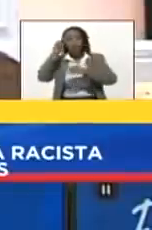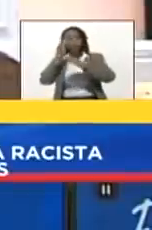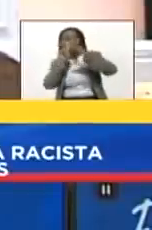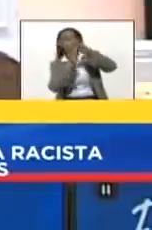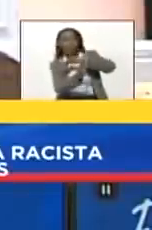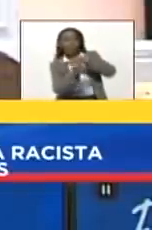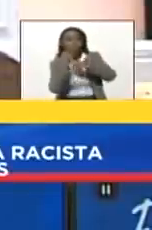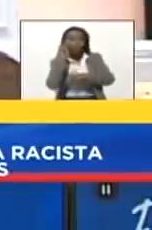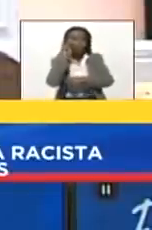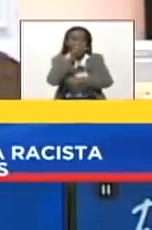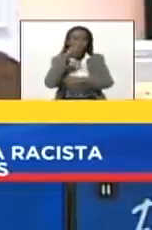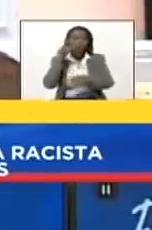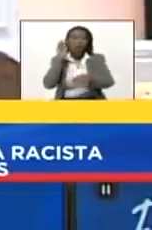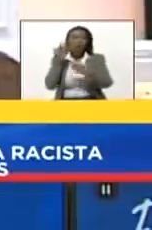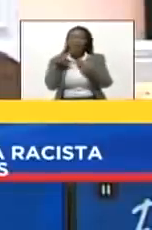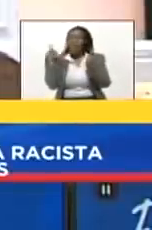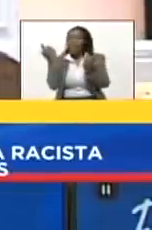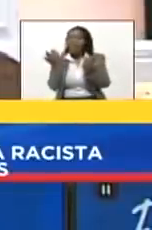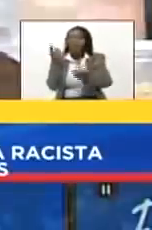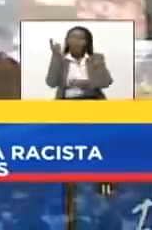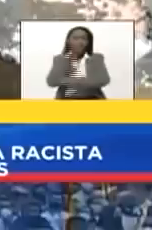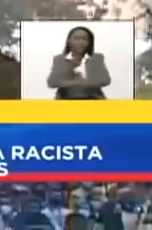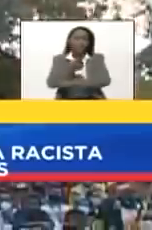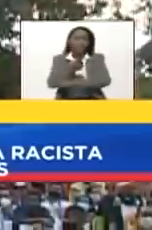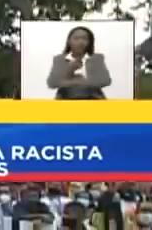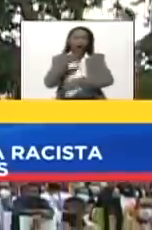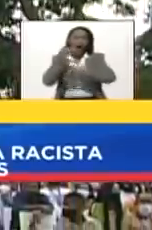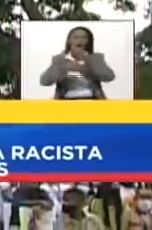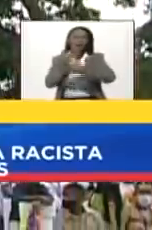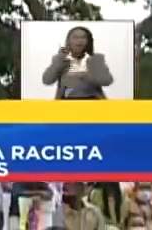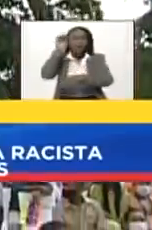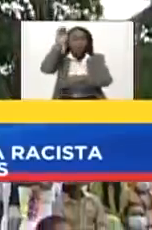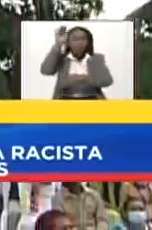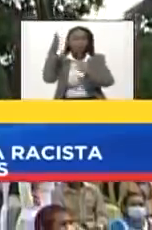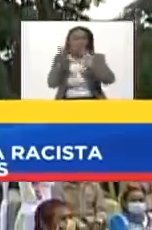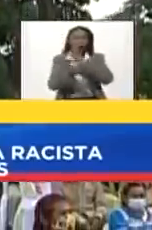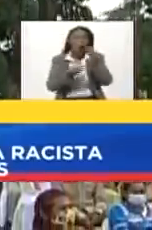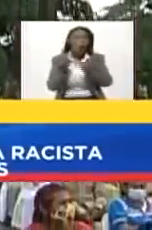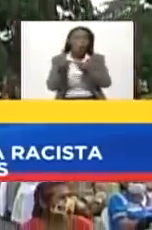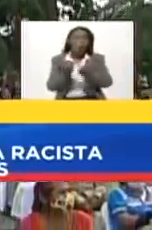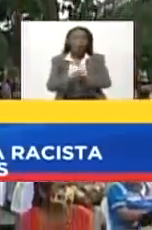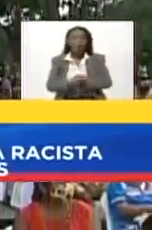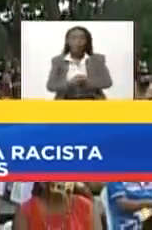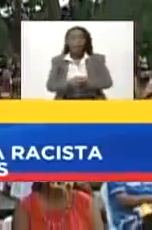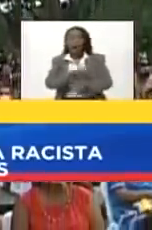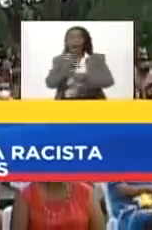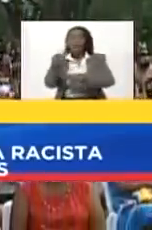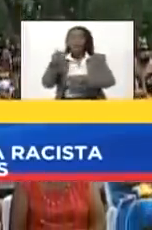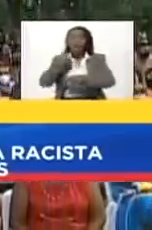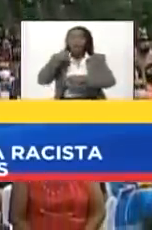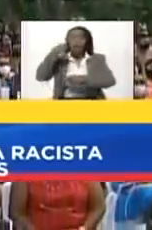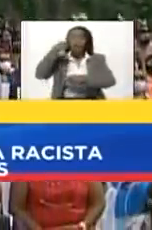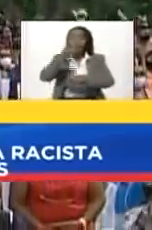visión de lo que debemos hacer hacia el futuro. Así lo